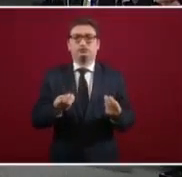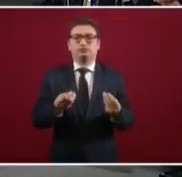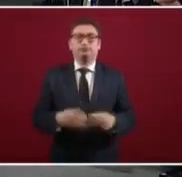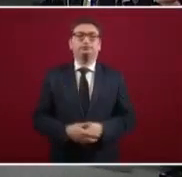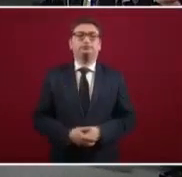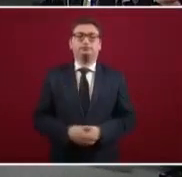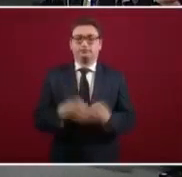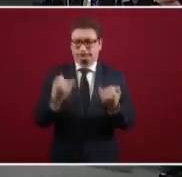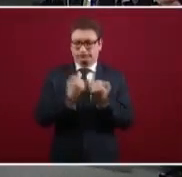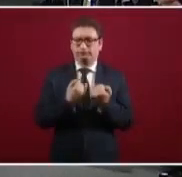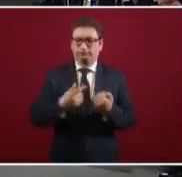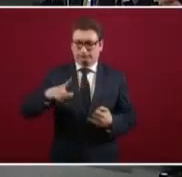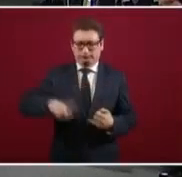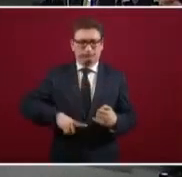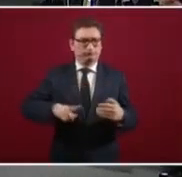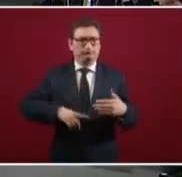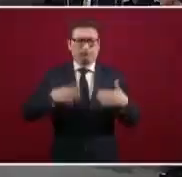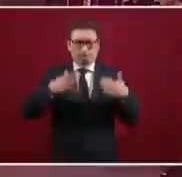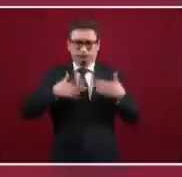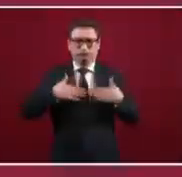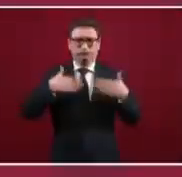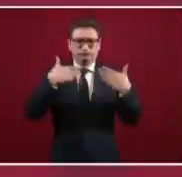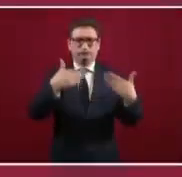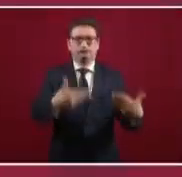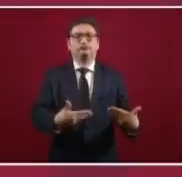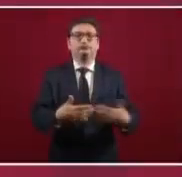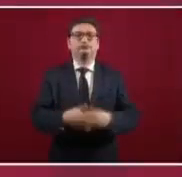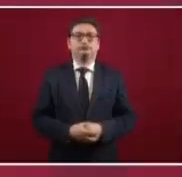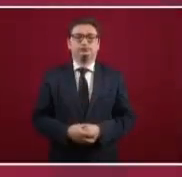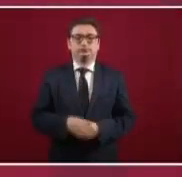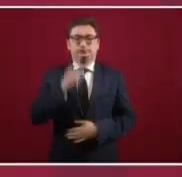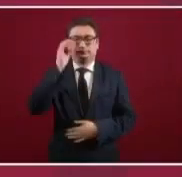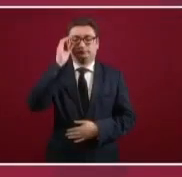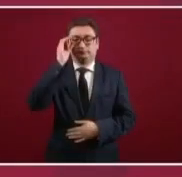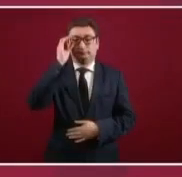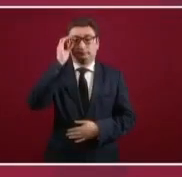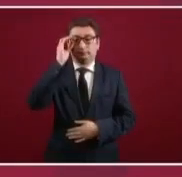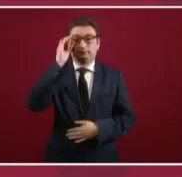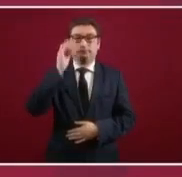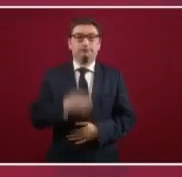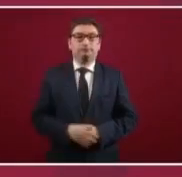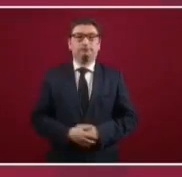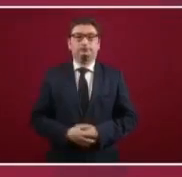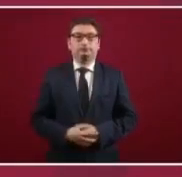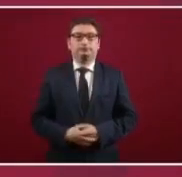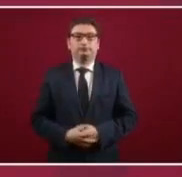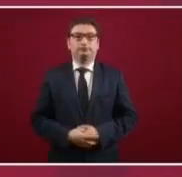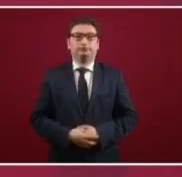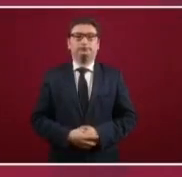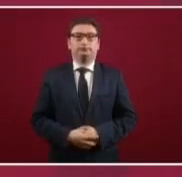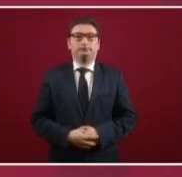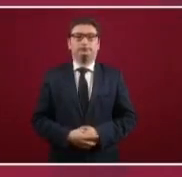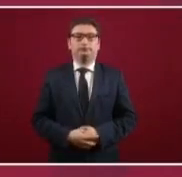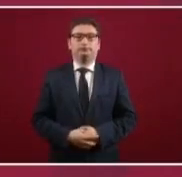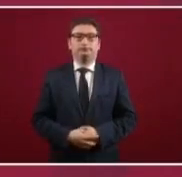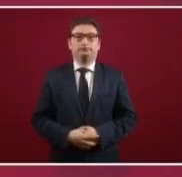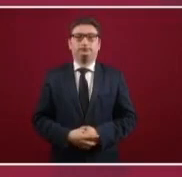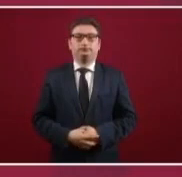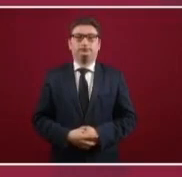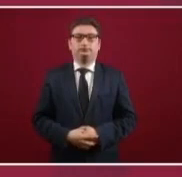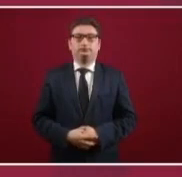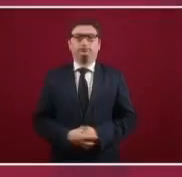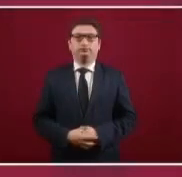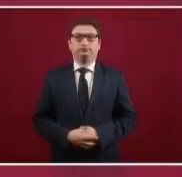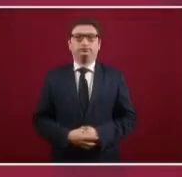en el gobierno entre otras cosas y a lo mejor eso es lo